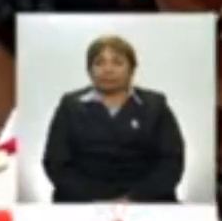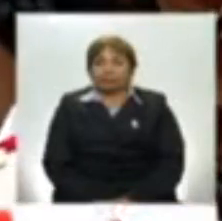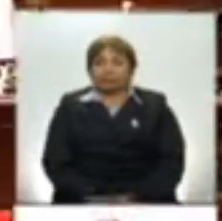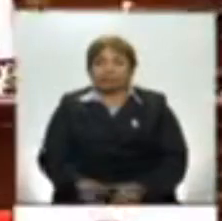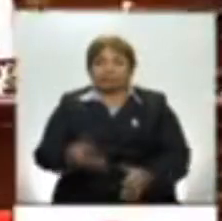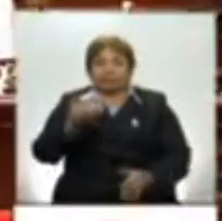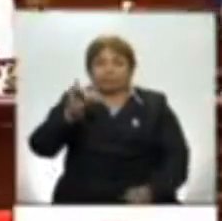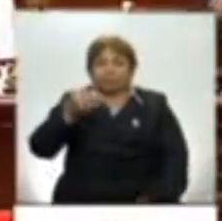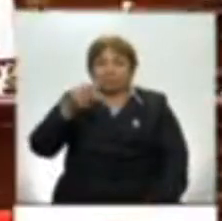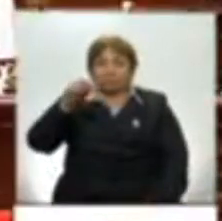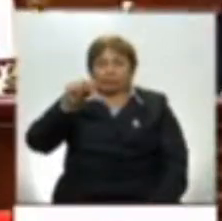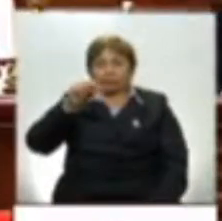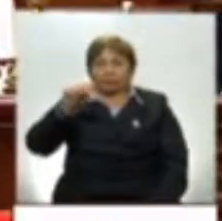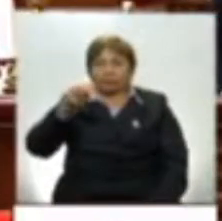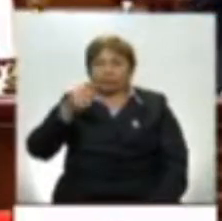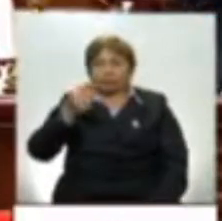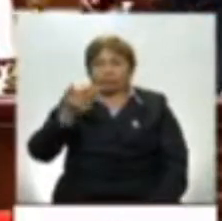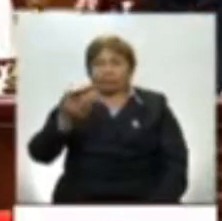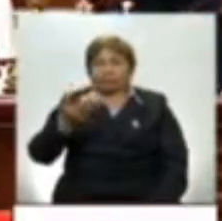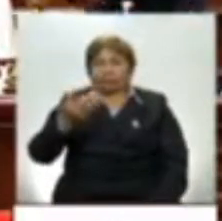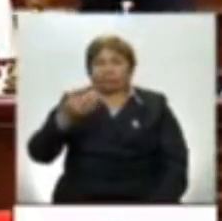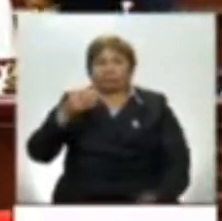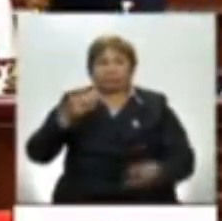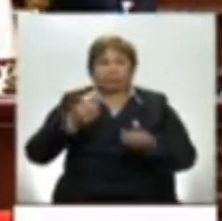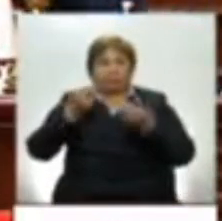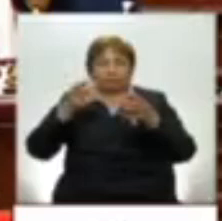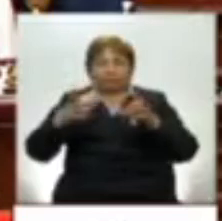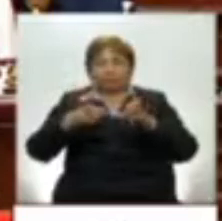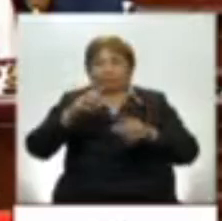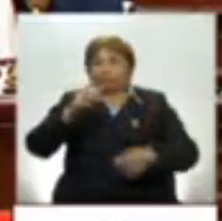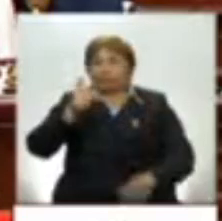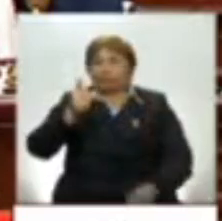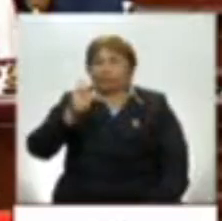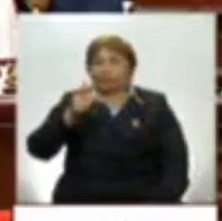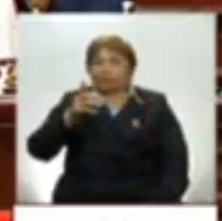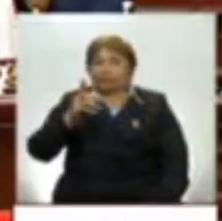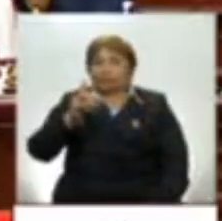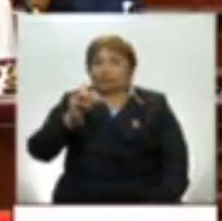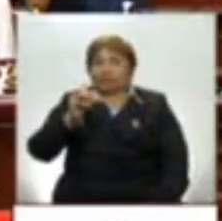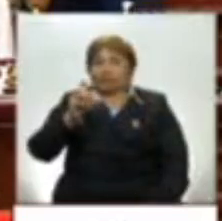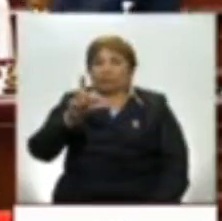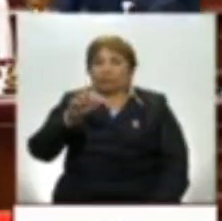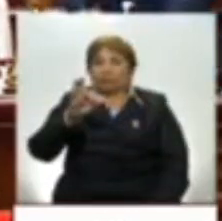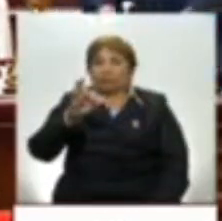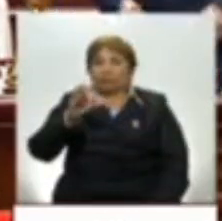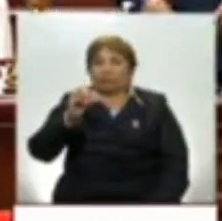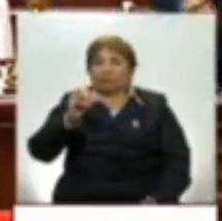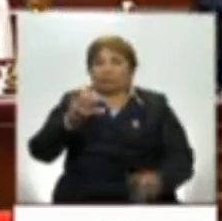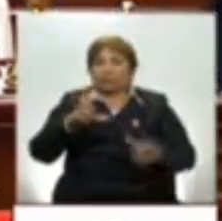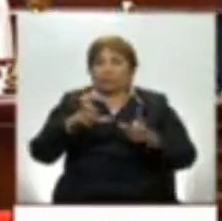Jurado Nacional de Elecciones, credencial otorgada, Germán Adolfo Tacuri Valdivia, DNI